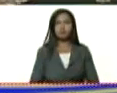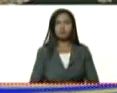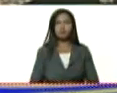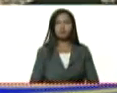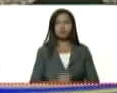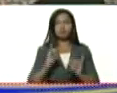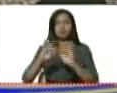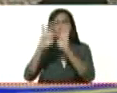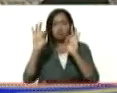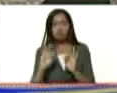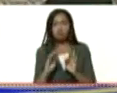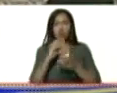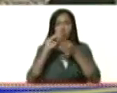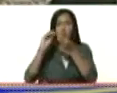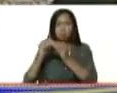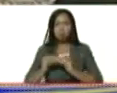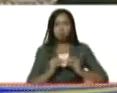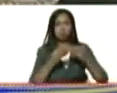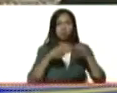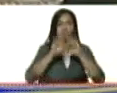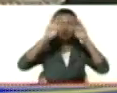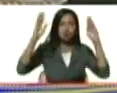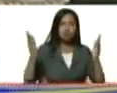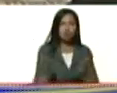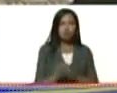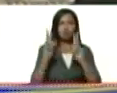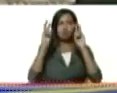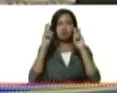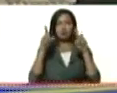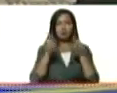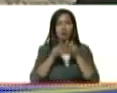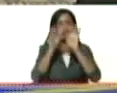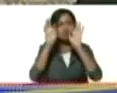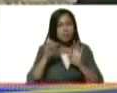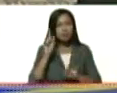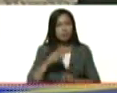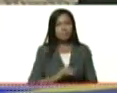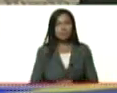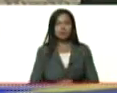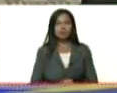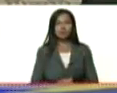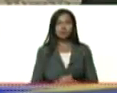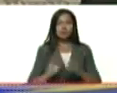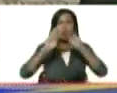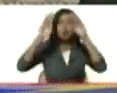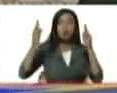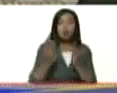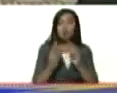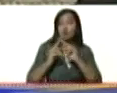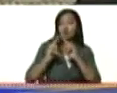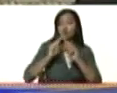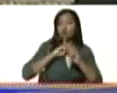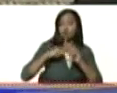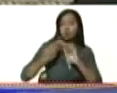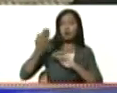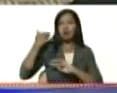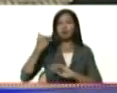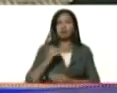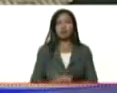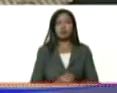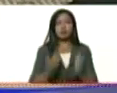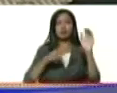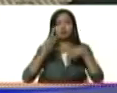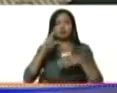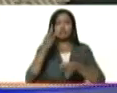Y así se va configurando un mundo nuevo, el mundo que conocíamos el